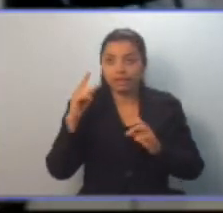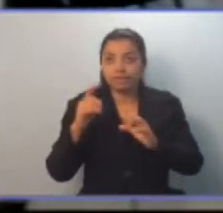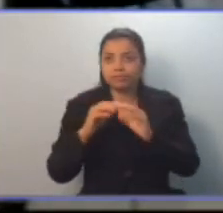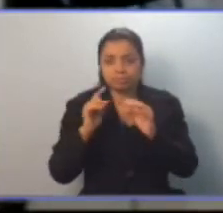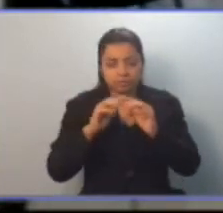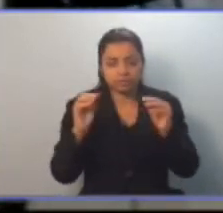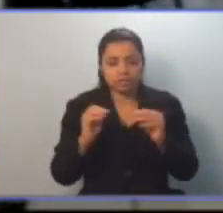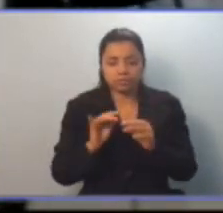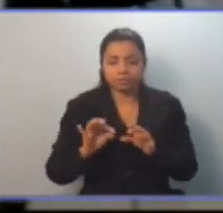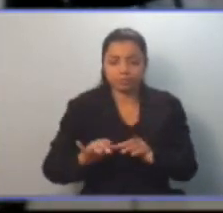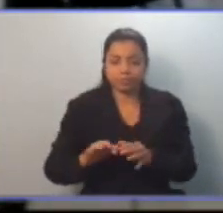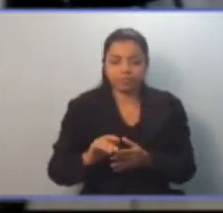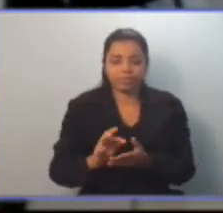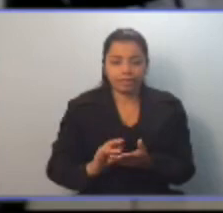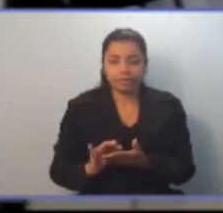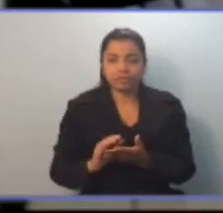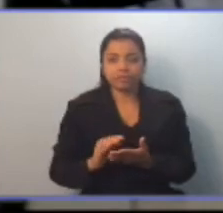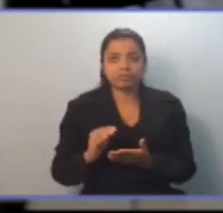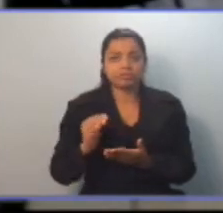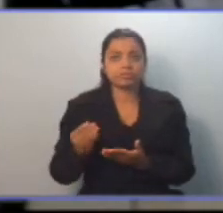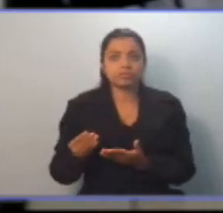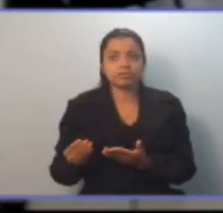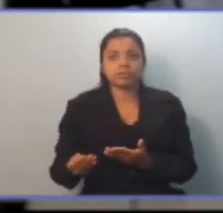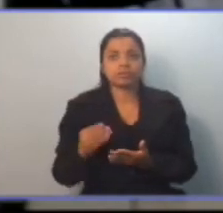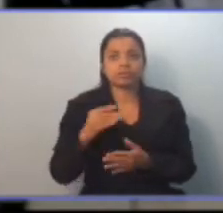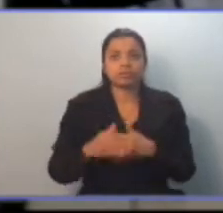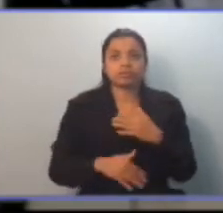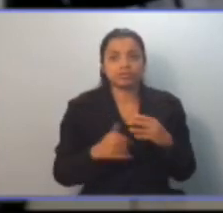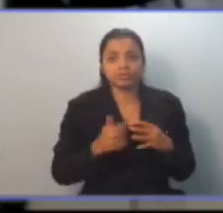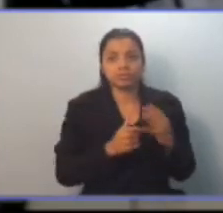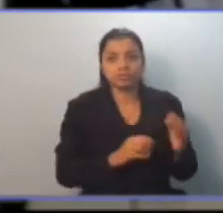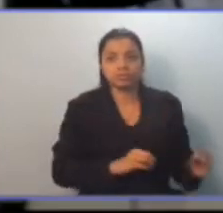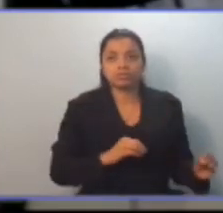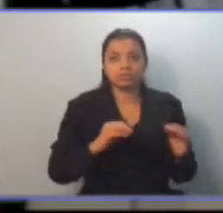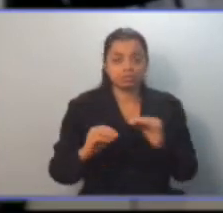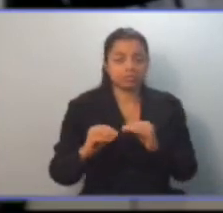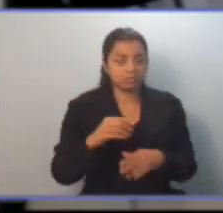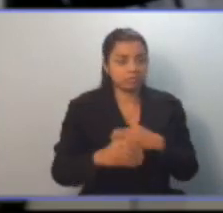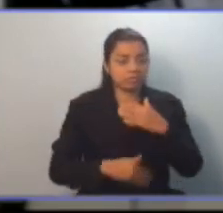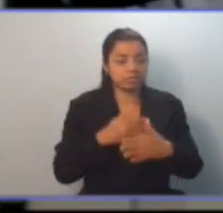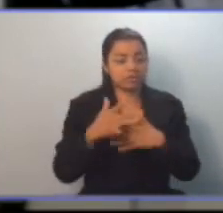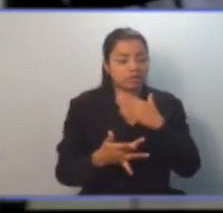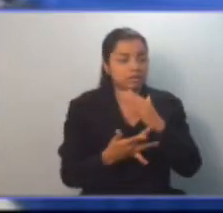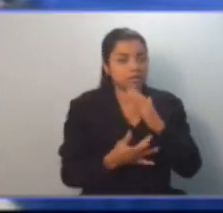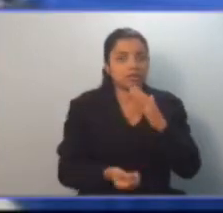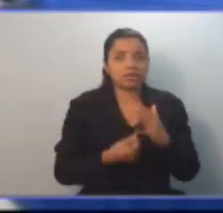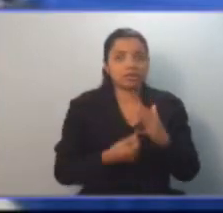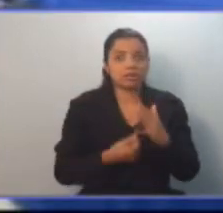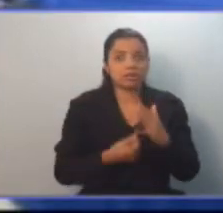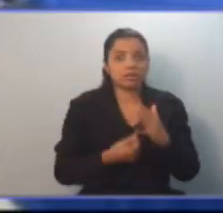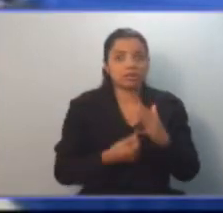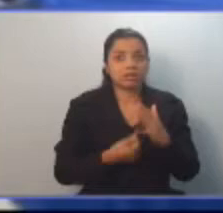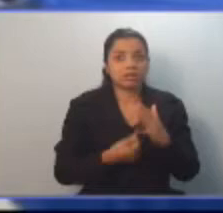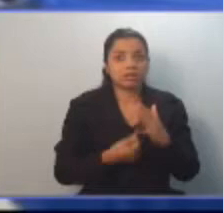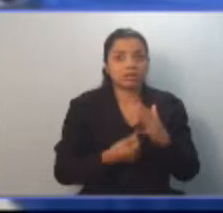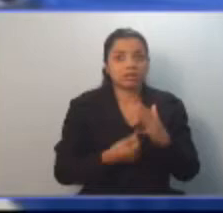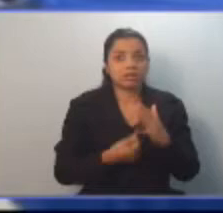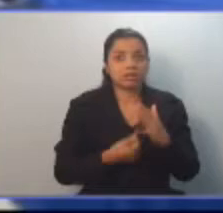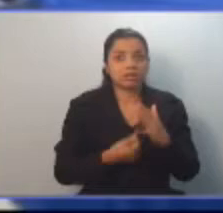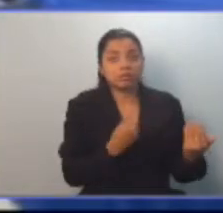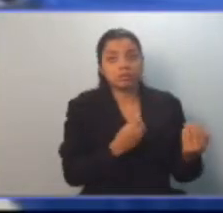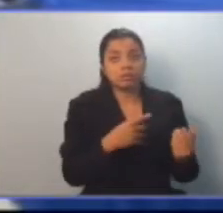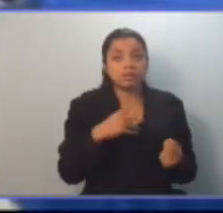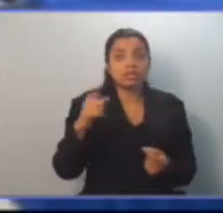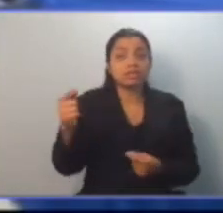puede operativizar a través de la modernización con la implementación del uso de las herramientas tecnológicas, darle seguimiento a los procesos desde que